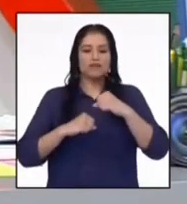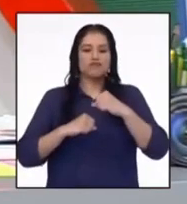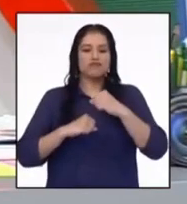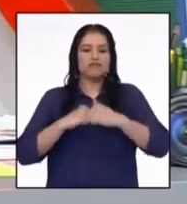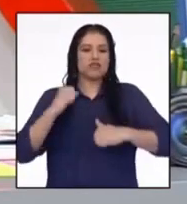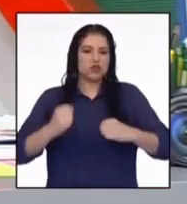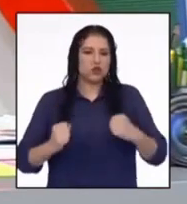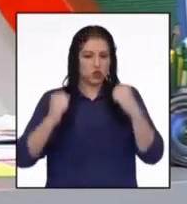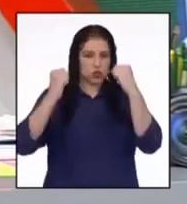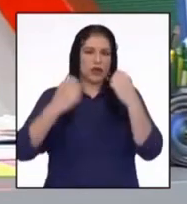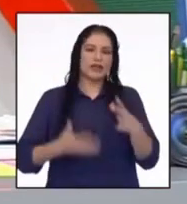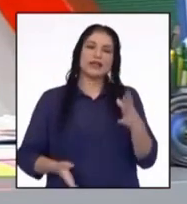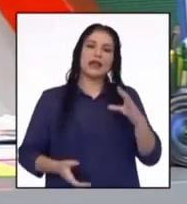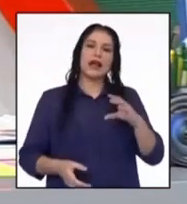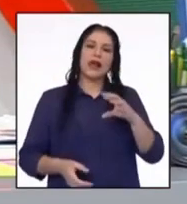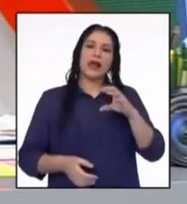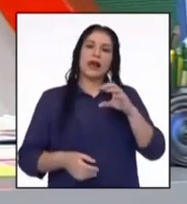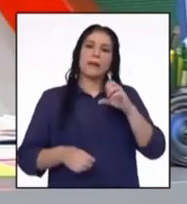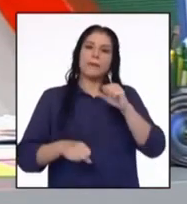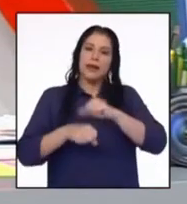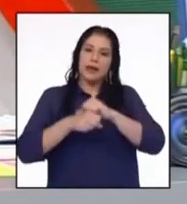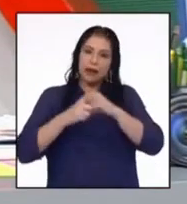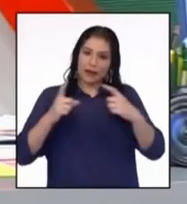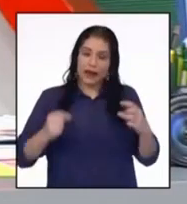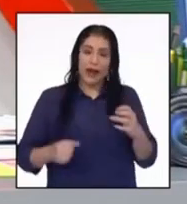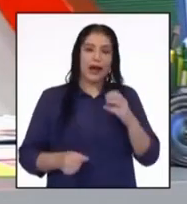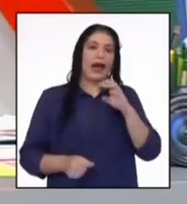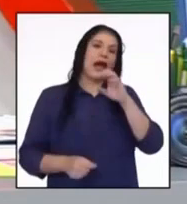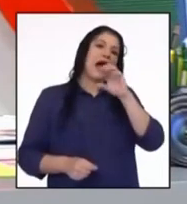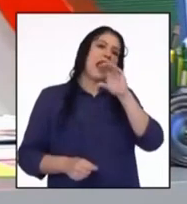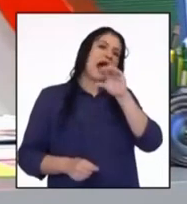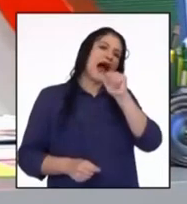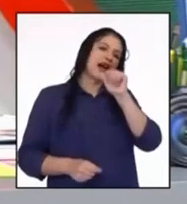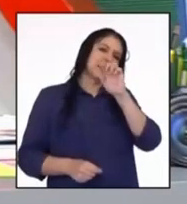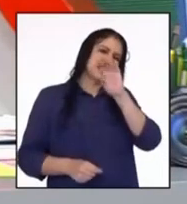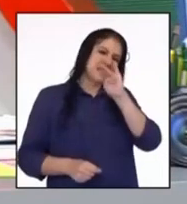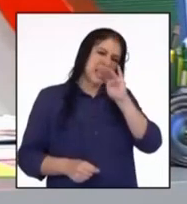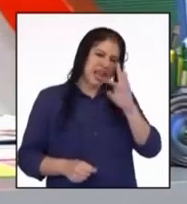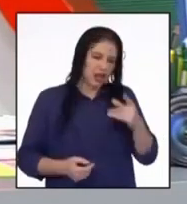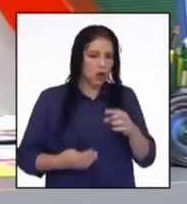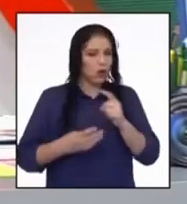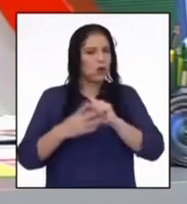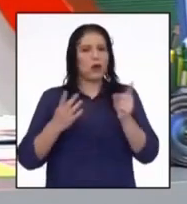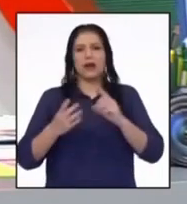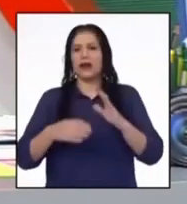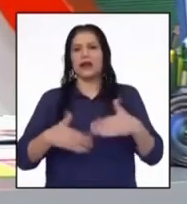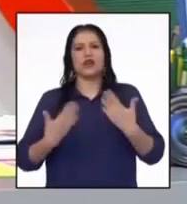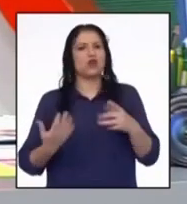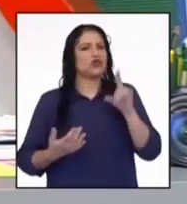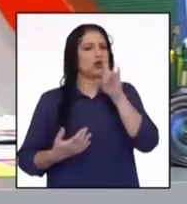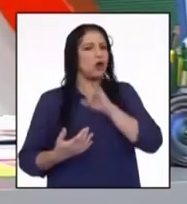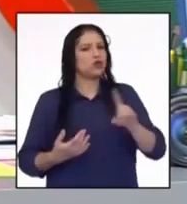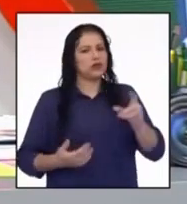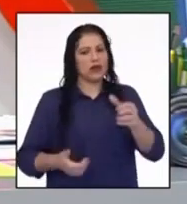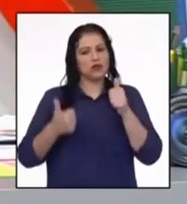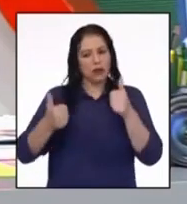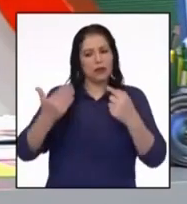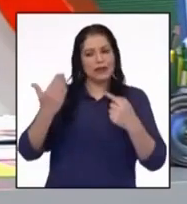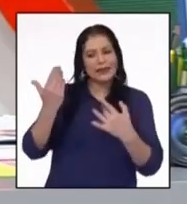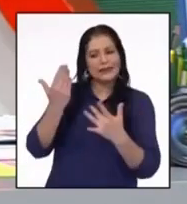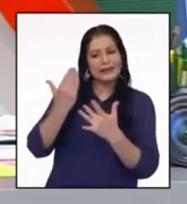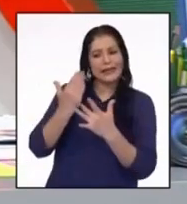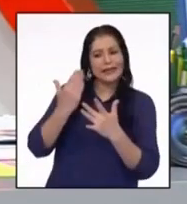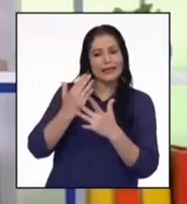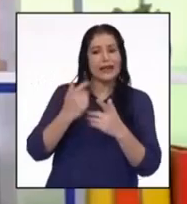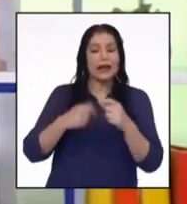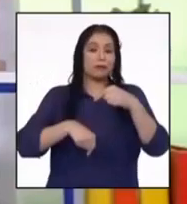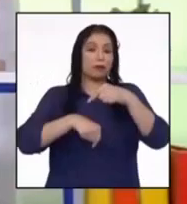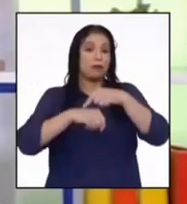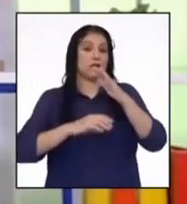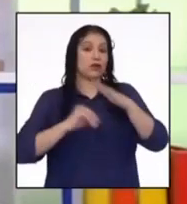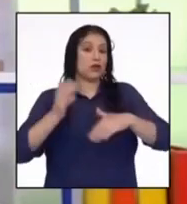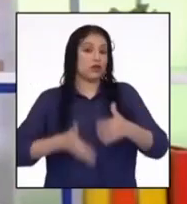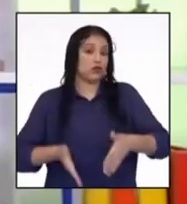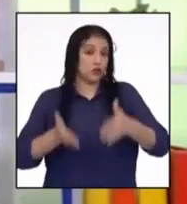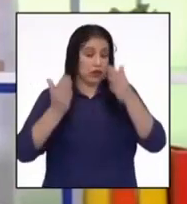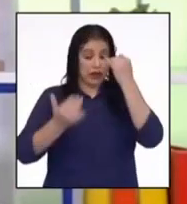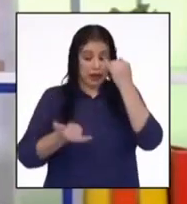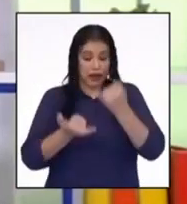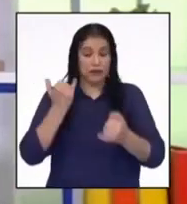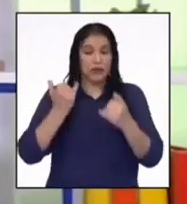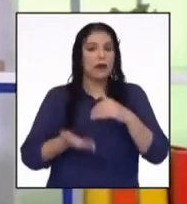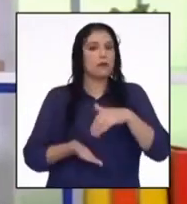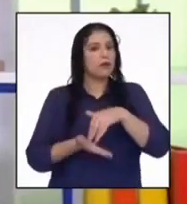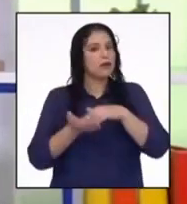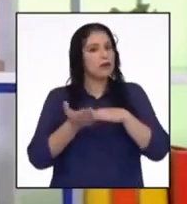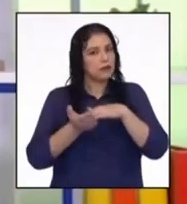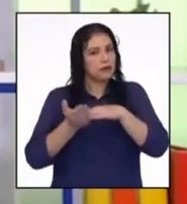de concreto, acero o madera con las que no se ha usado una adecuada técnica de construcción. Y finalmente